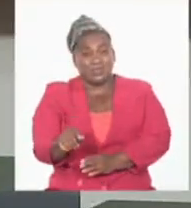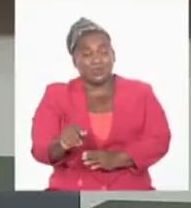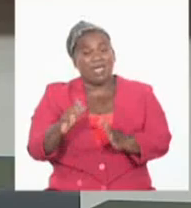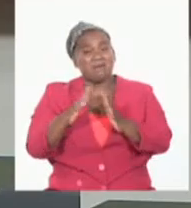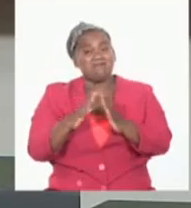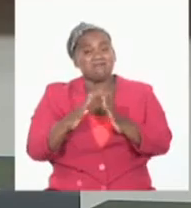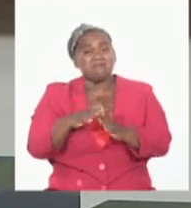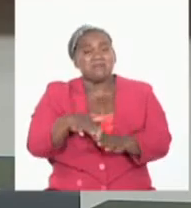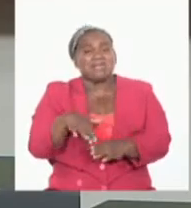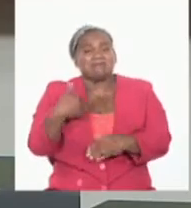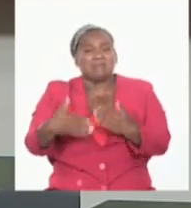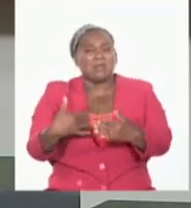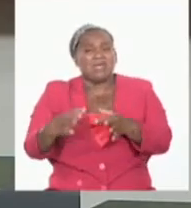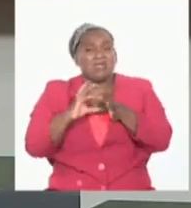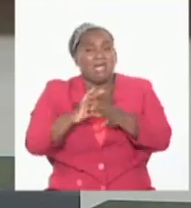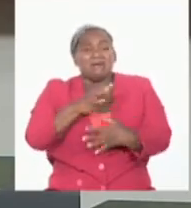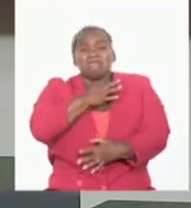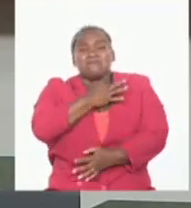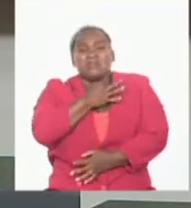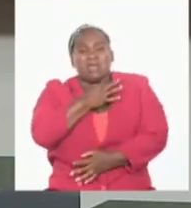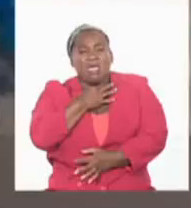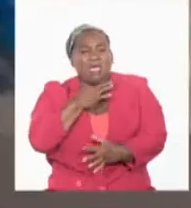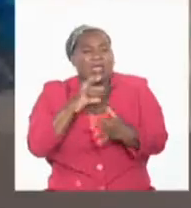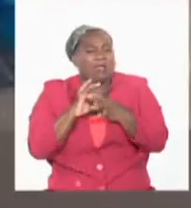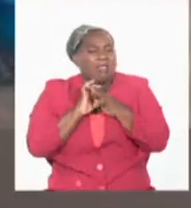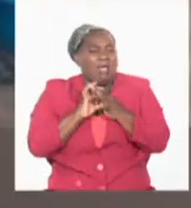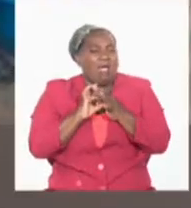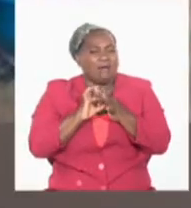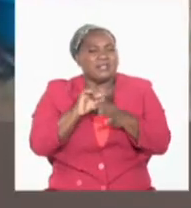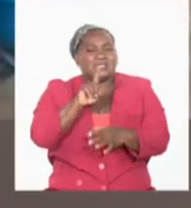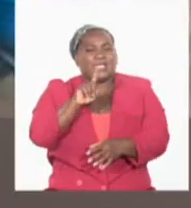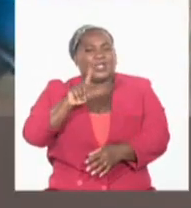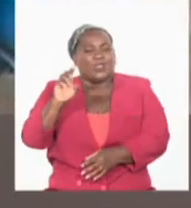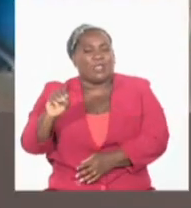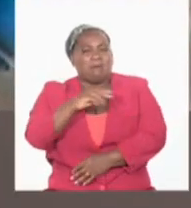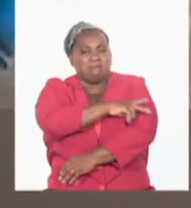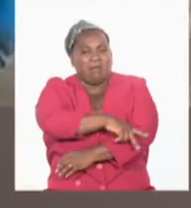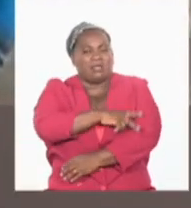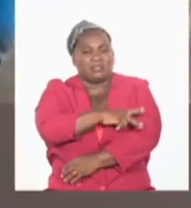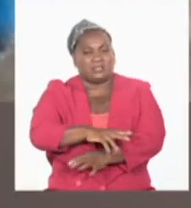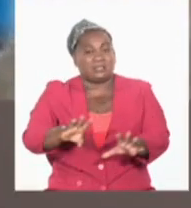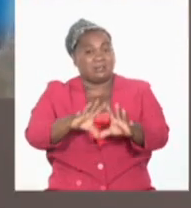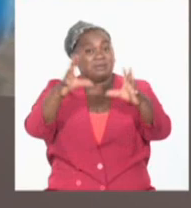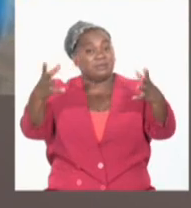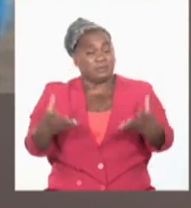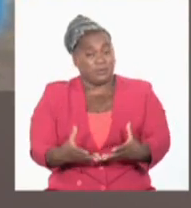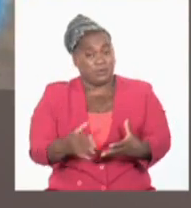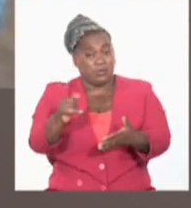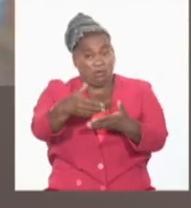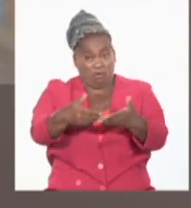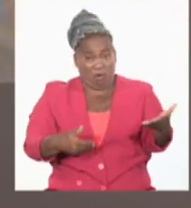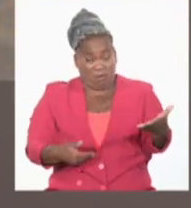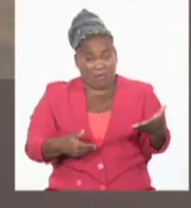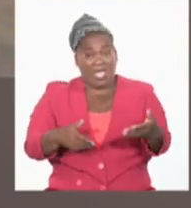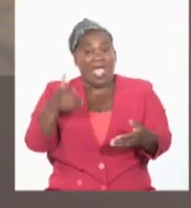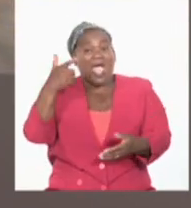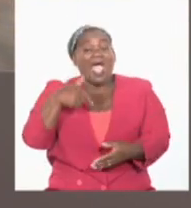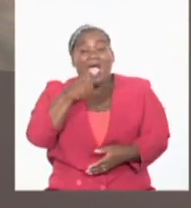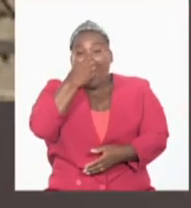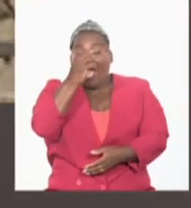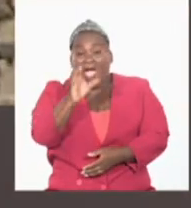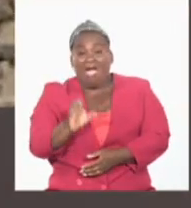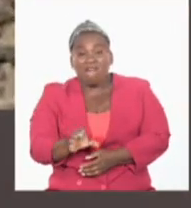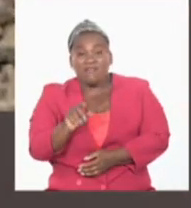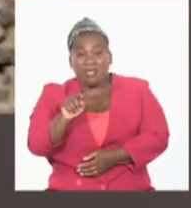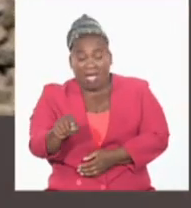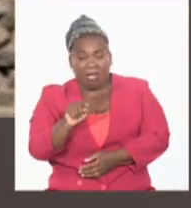pobreza multidimensional aguda en 110 países del mundo. De acuerdo con el informe, África subsahariana acoge la mayor